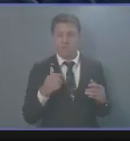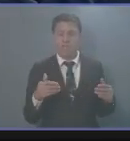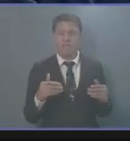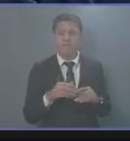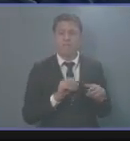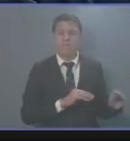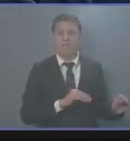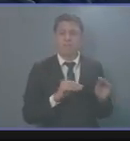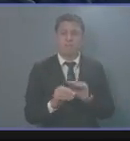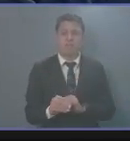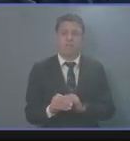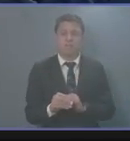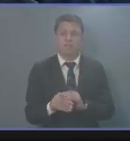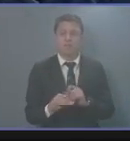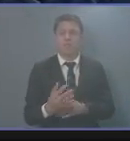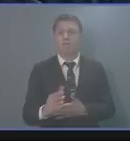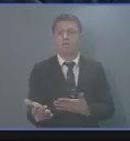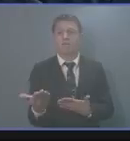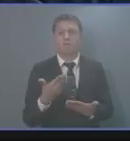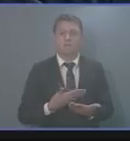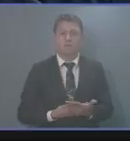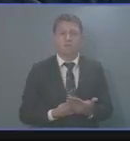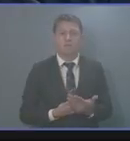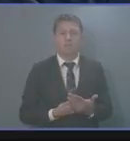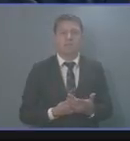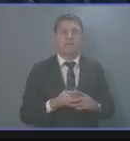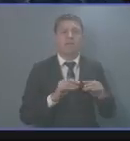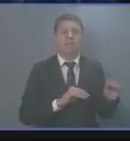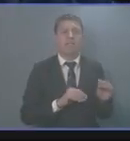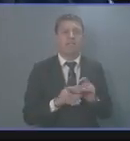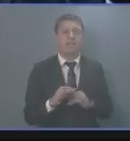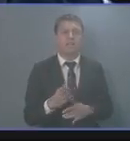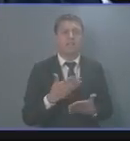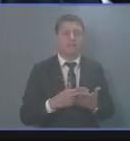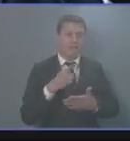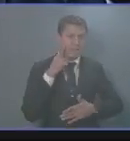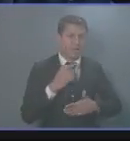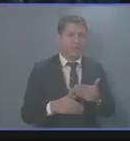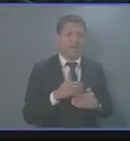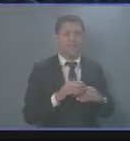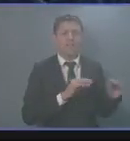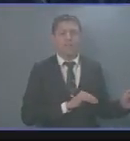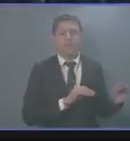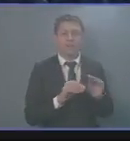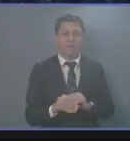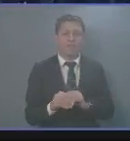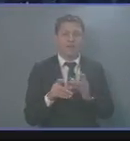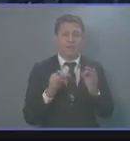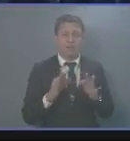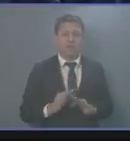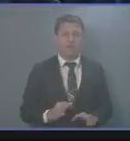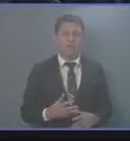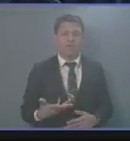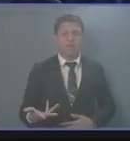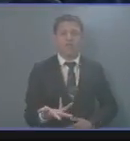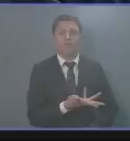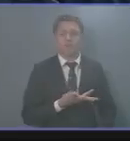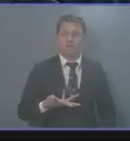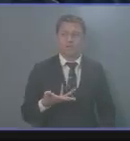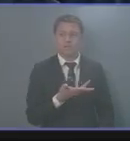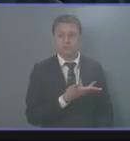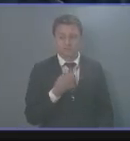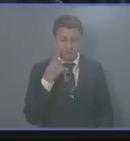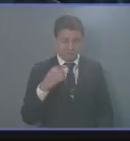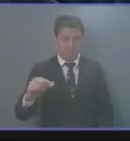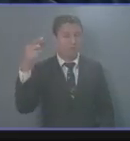tecnología, y sobre todo la diversificación de la matriz energética, que dicha sea de paso, el